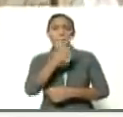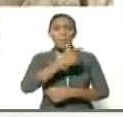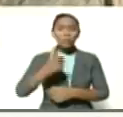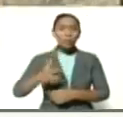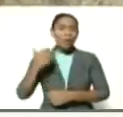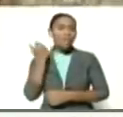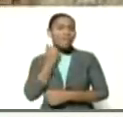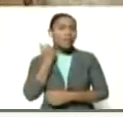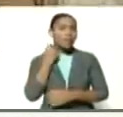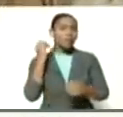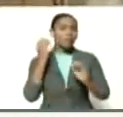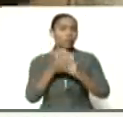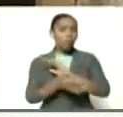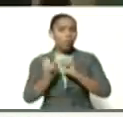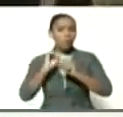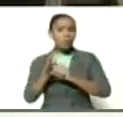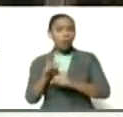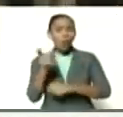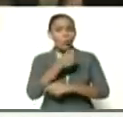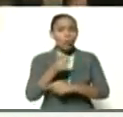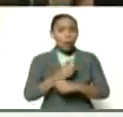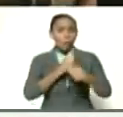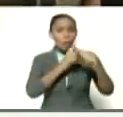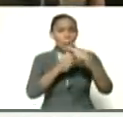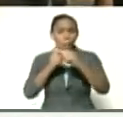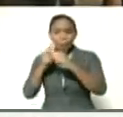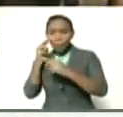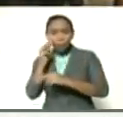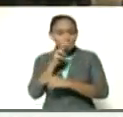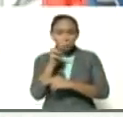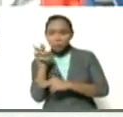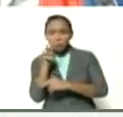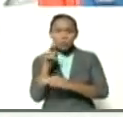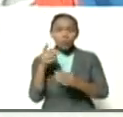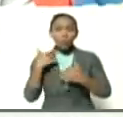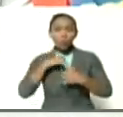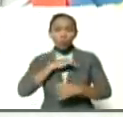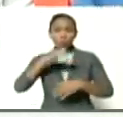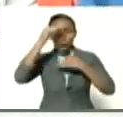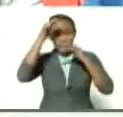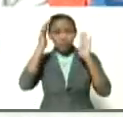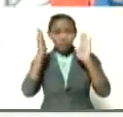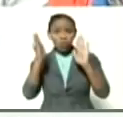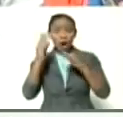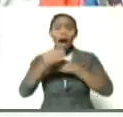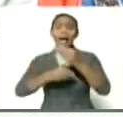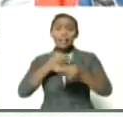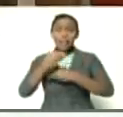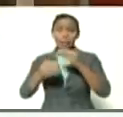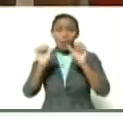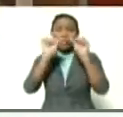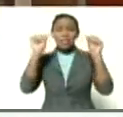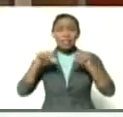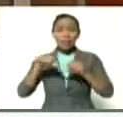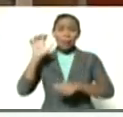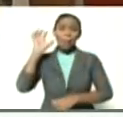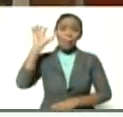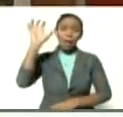casos. Casa por casa buscamos los casos, los atendemos, hacemos a través del sistema